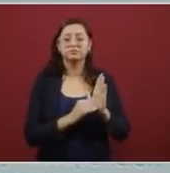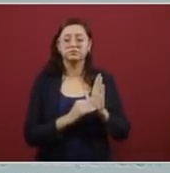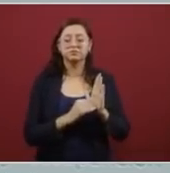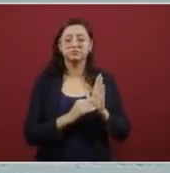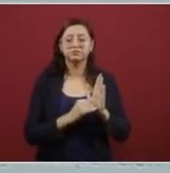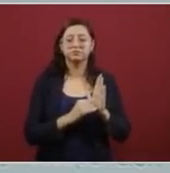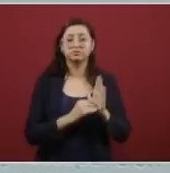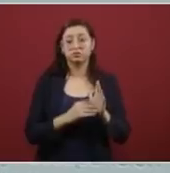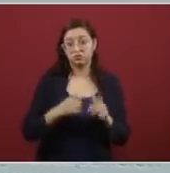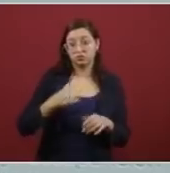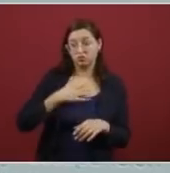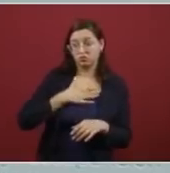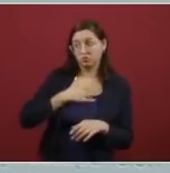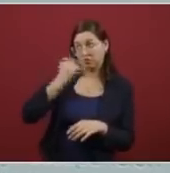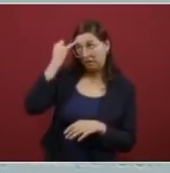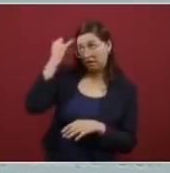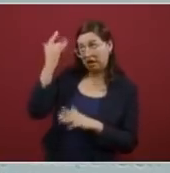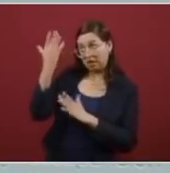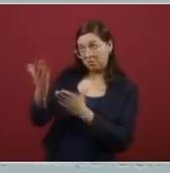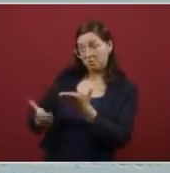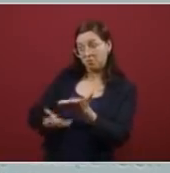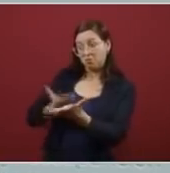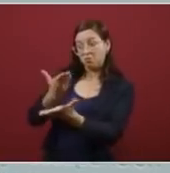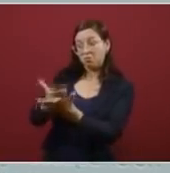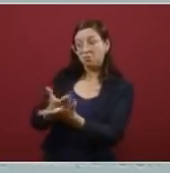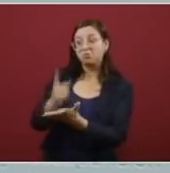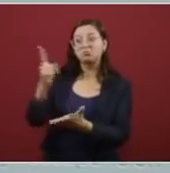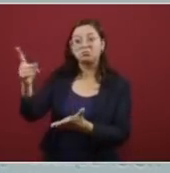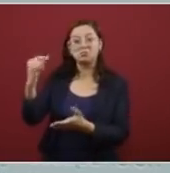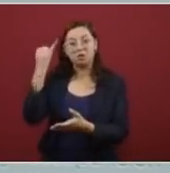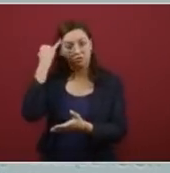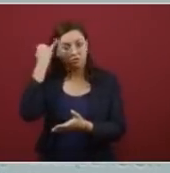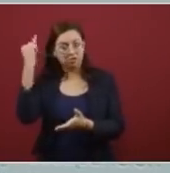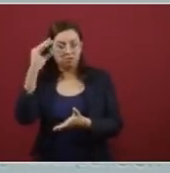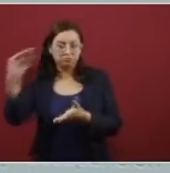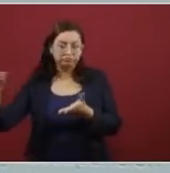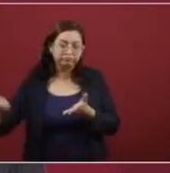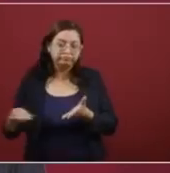a nuestra iniciativa que también